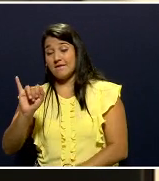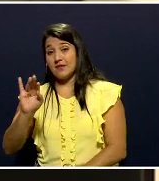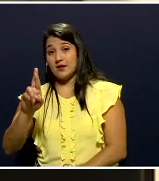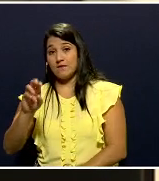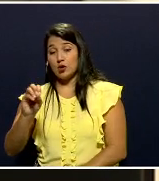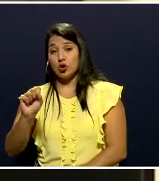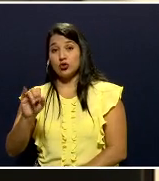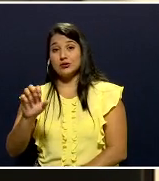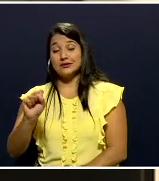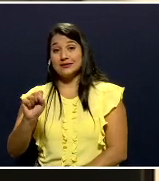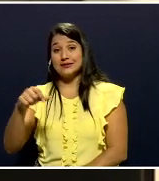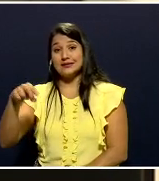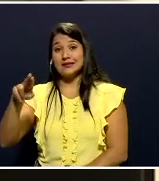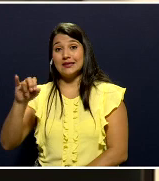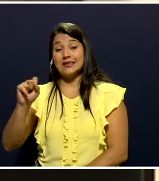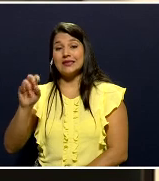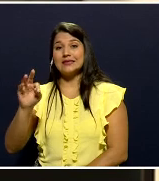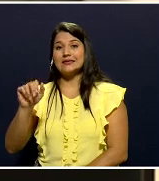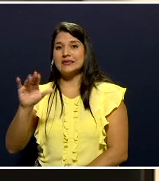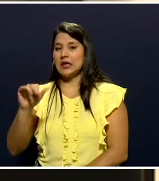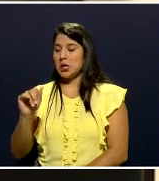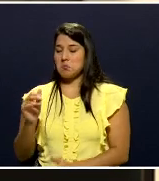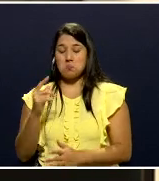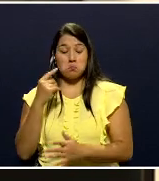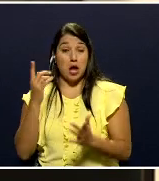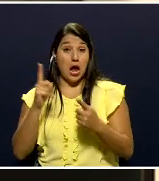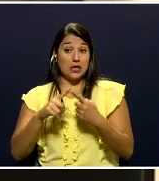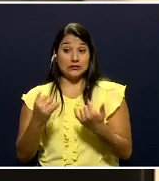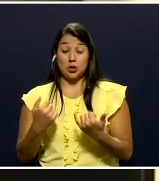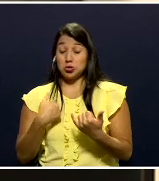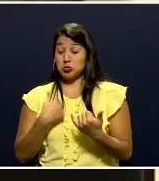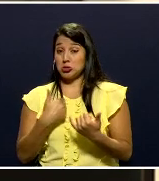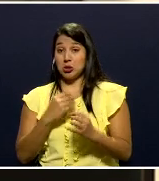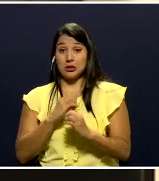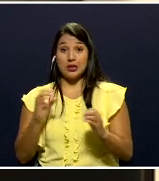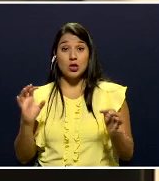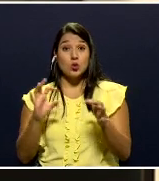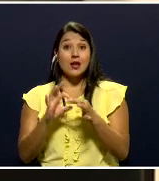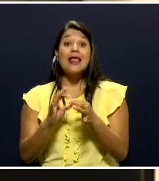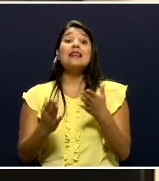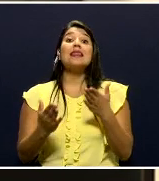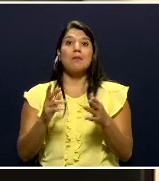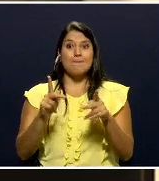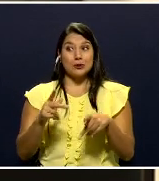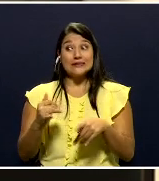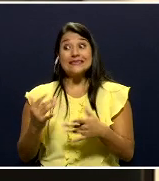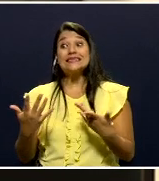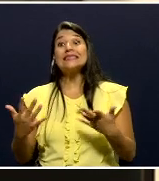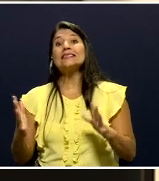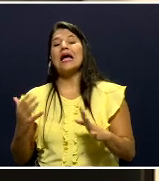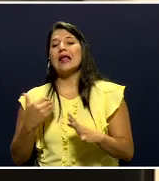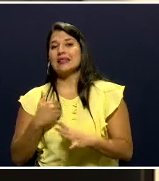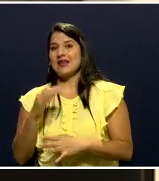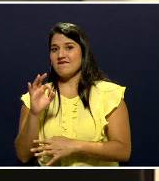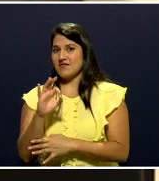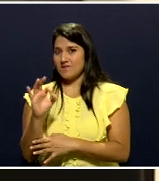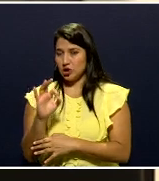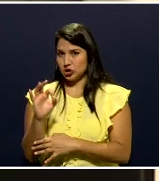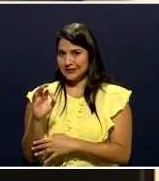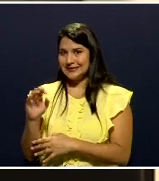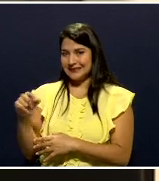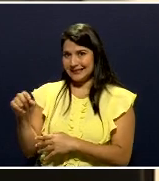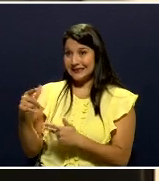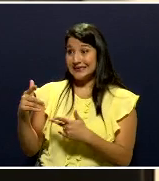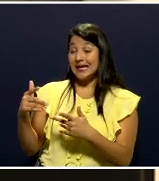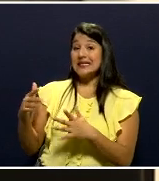sin embargo, que tienen fibrosis quística tengan una susceptibilidad incrementada a este virus, porque ya se sabe